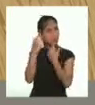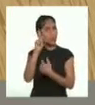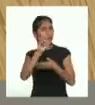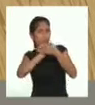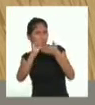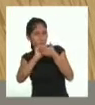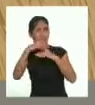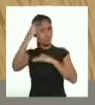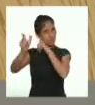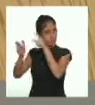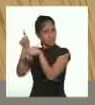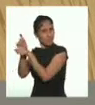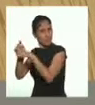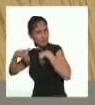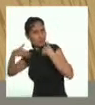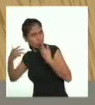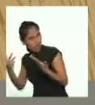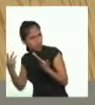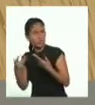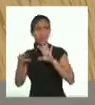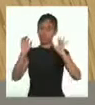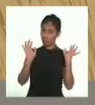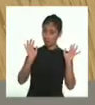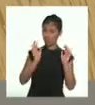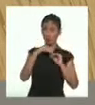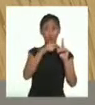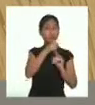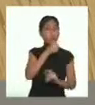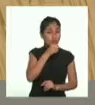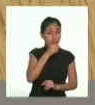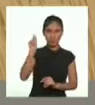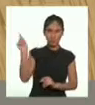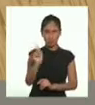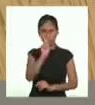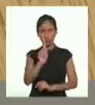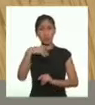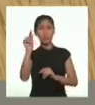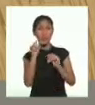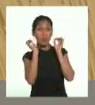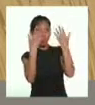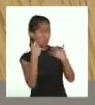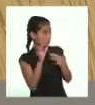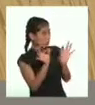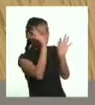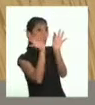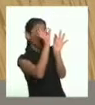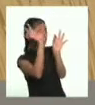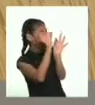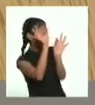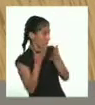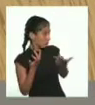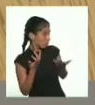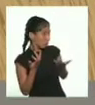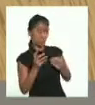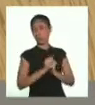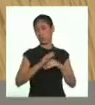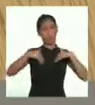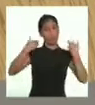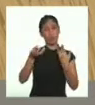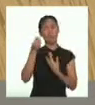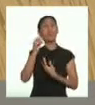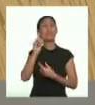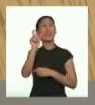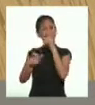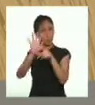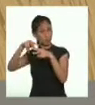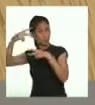descubrieses el secreto. Y fue así como la mujer perdió sus facultades de hilandera y de tejedora por culpa de